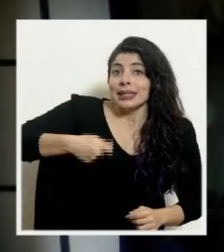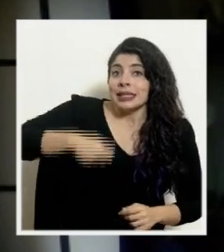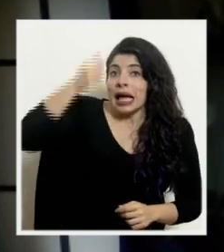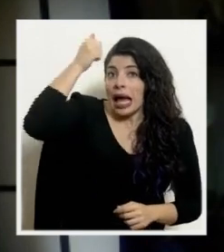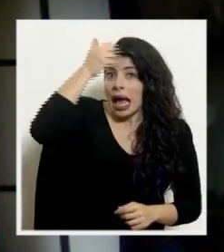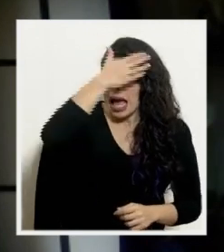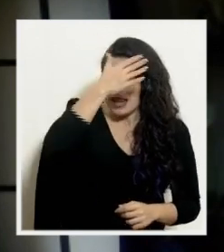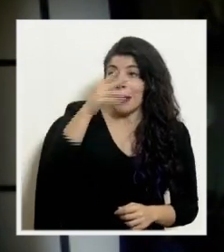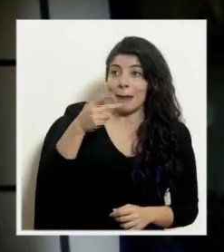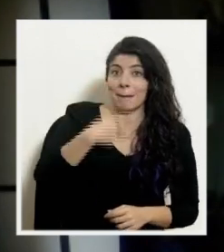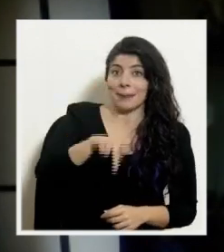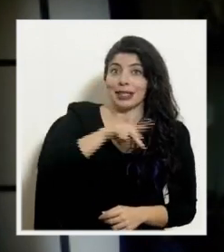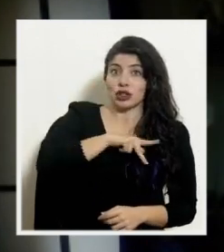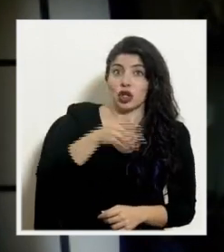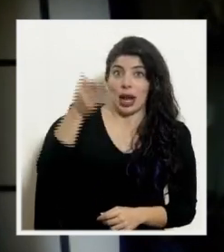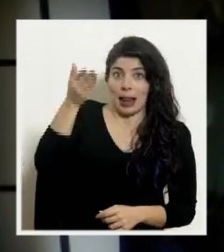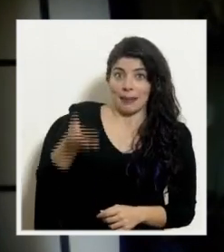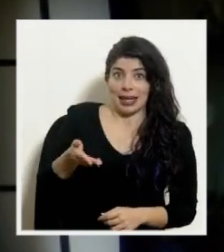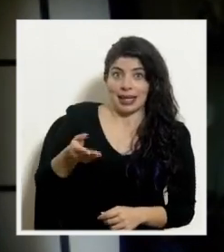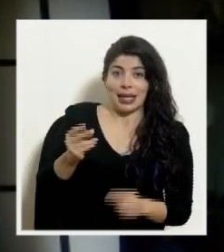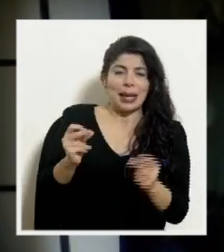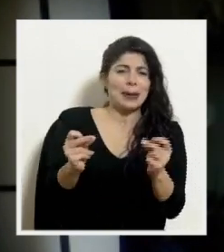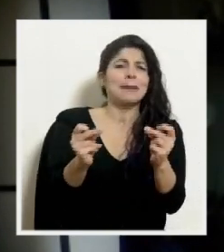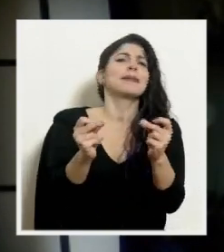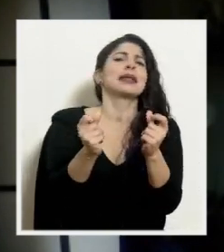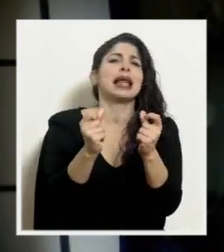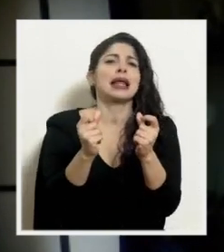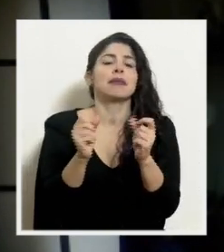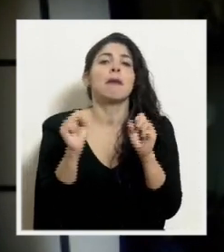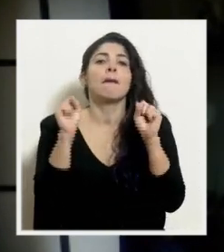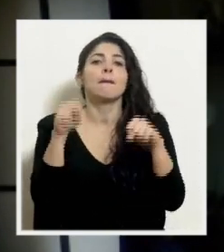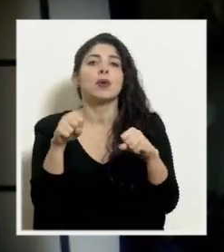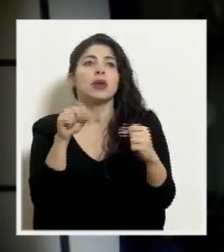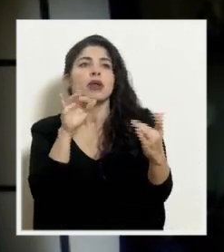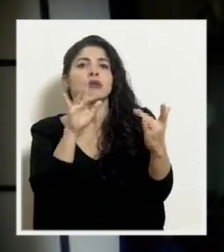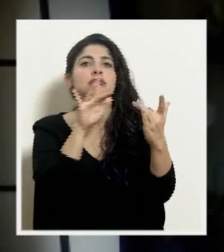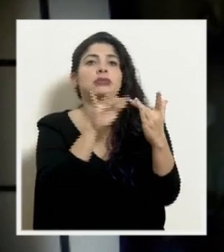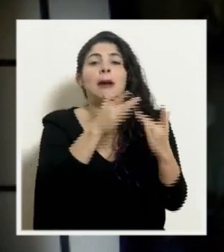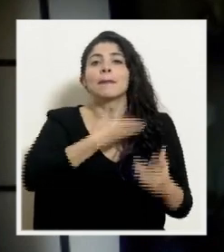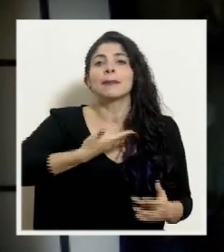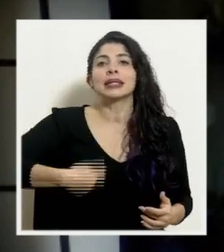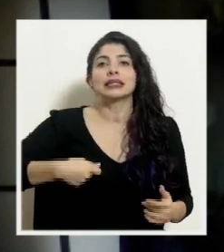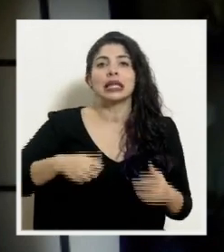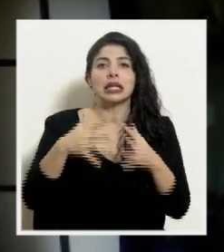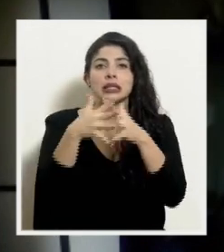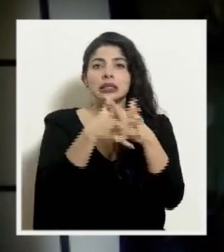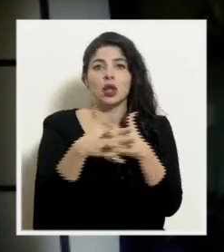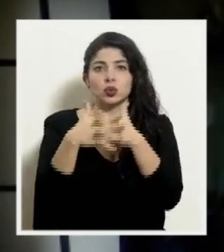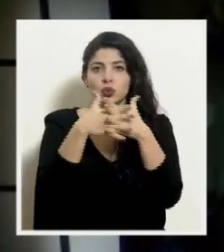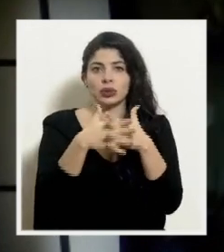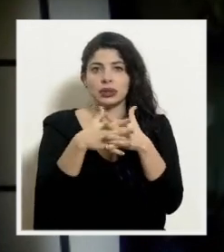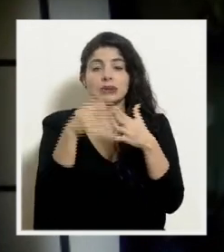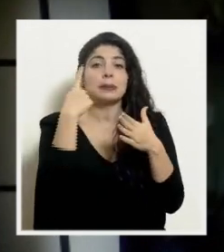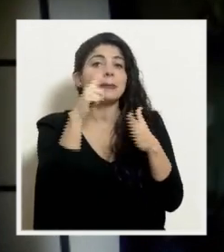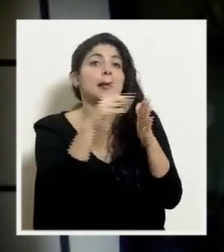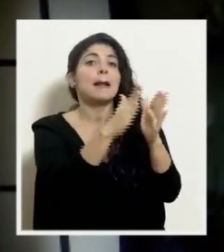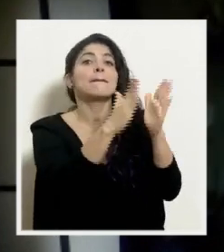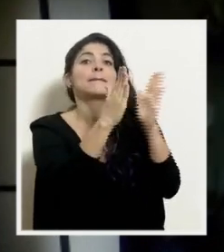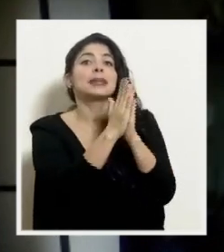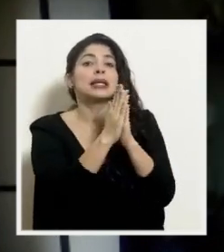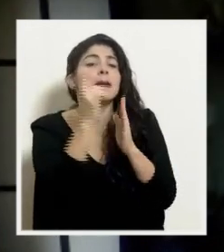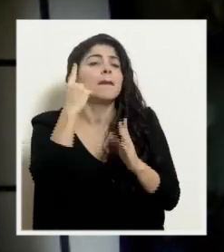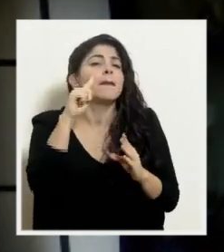Alvarado personalmente y de manera inmediata pueda contactar al presidente de los Estados Unidos para solicitar